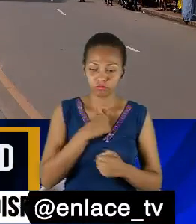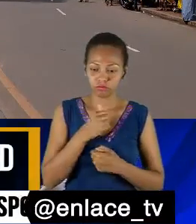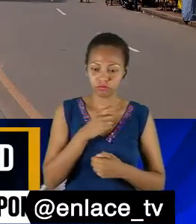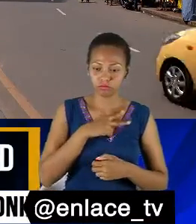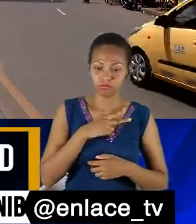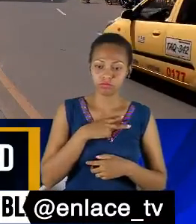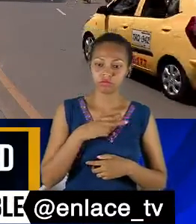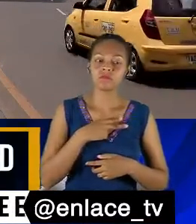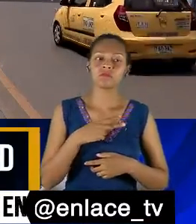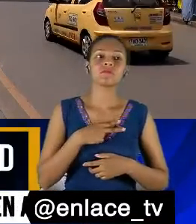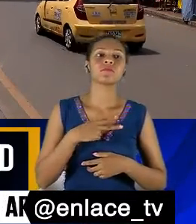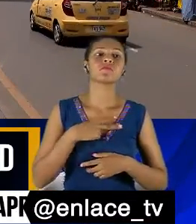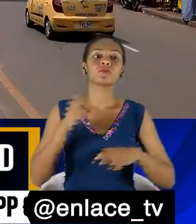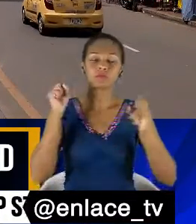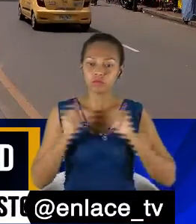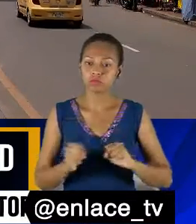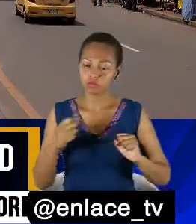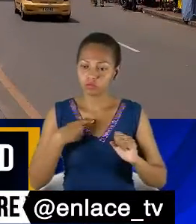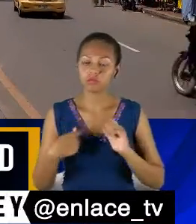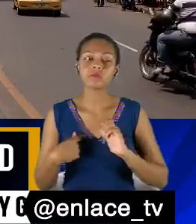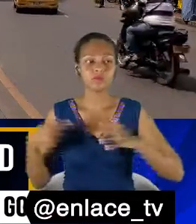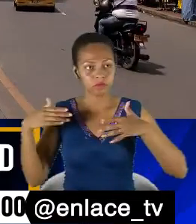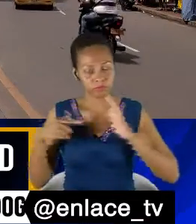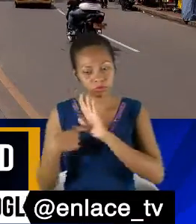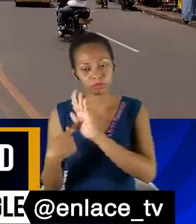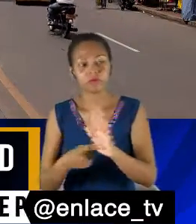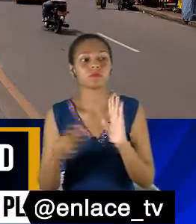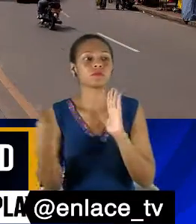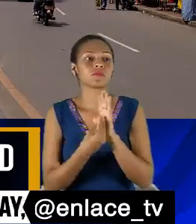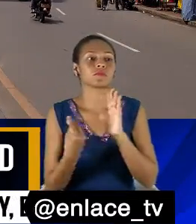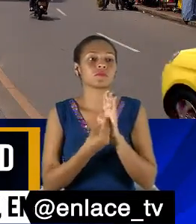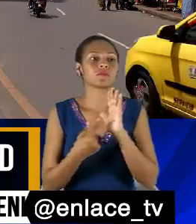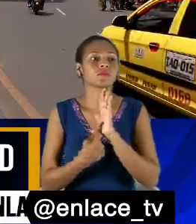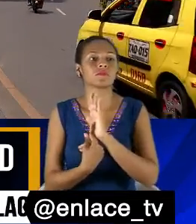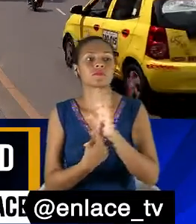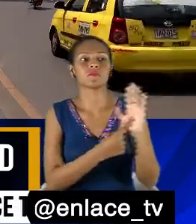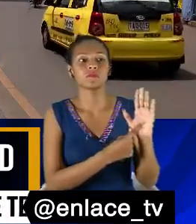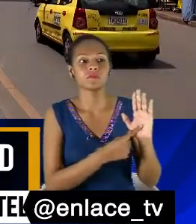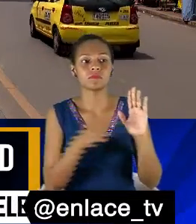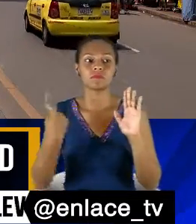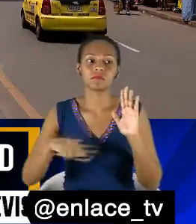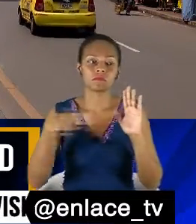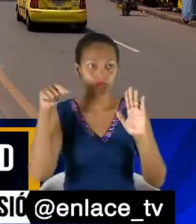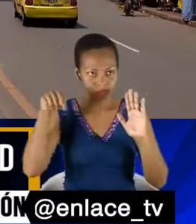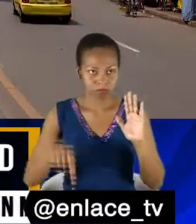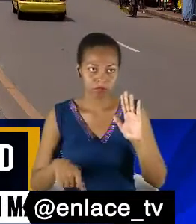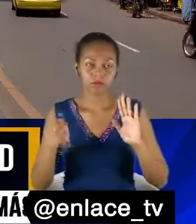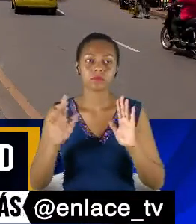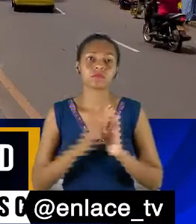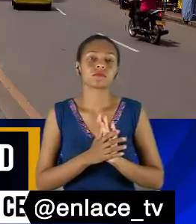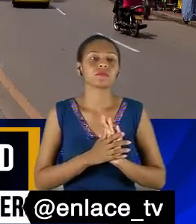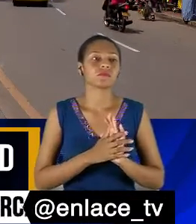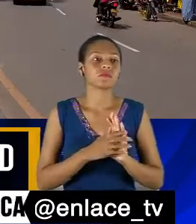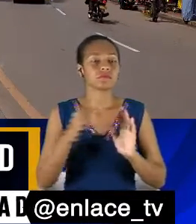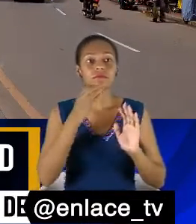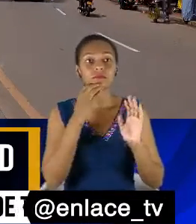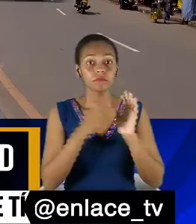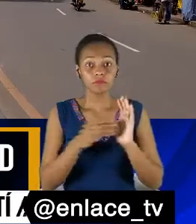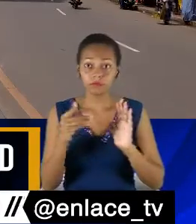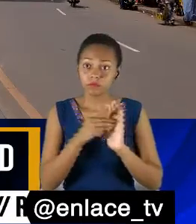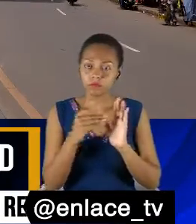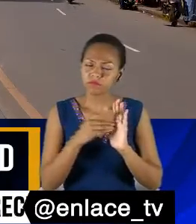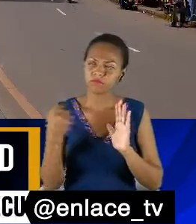Dentro de los puntos importantes a destacar se encuentra la ampliación de las actividades que el decreto nos trae,